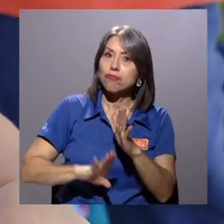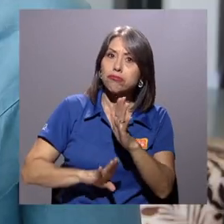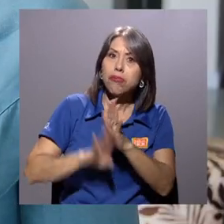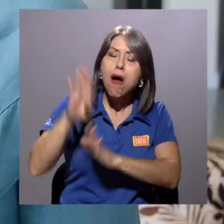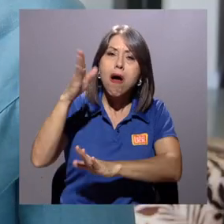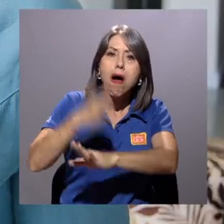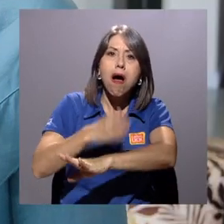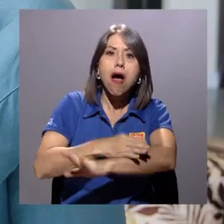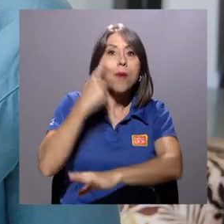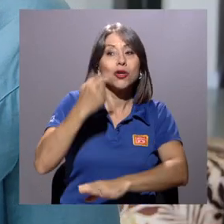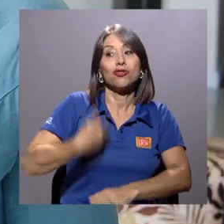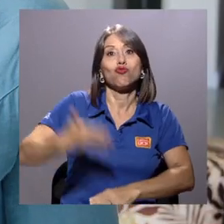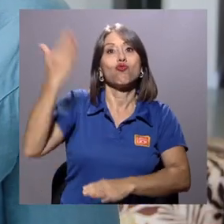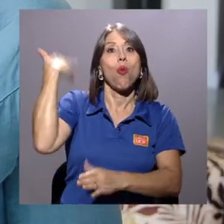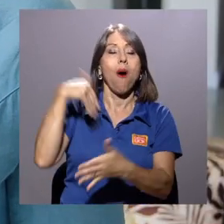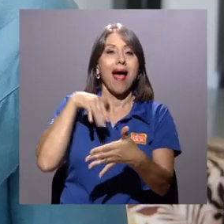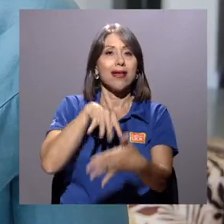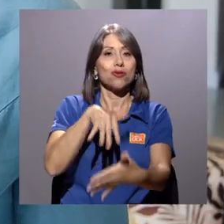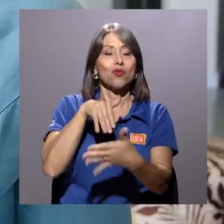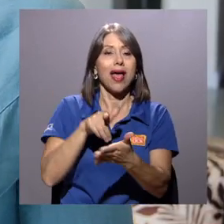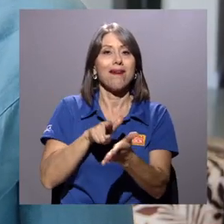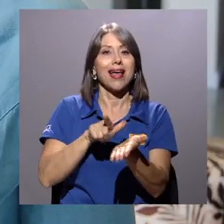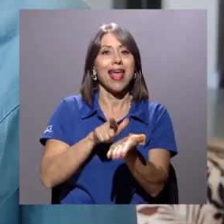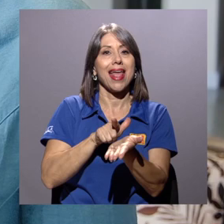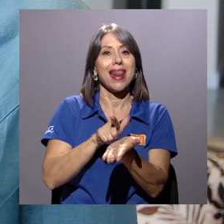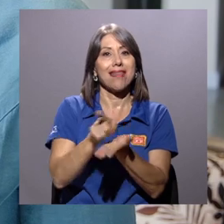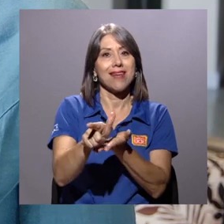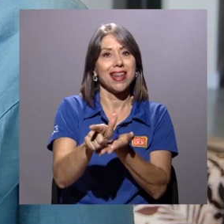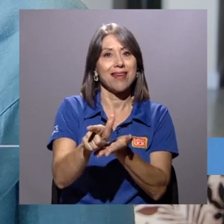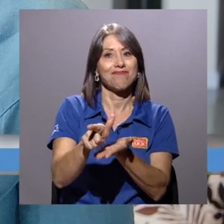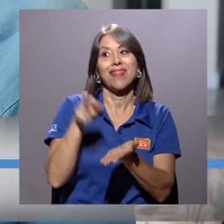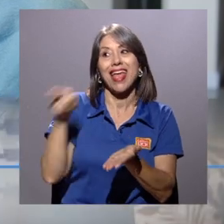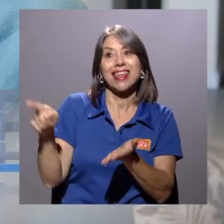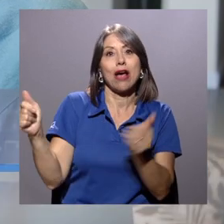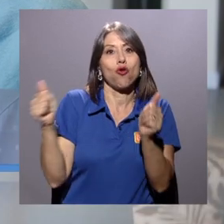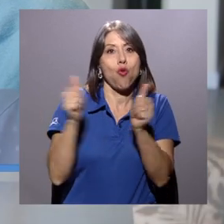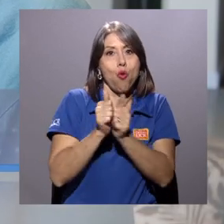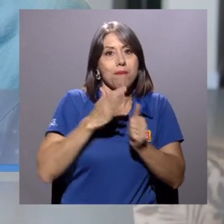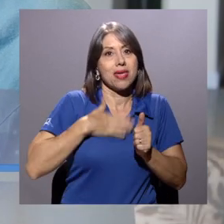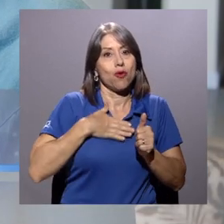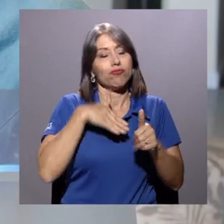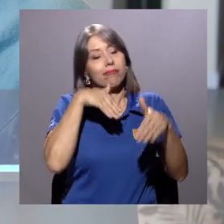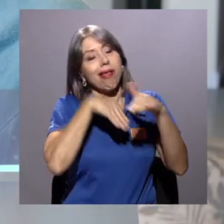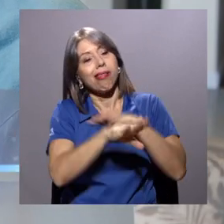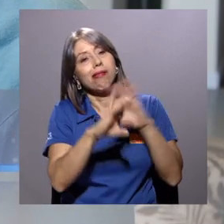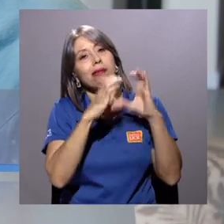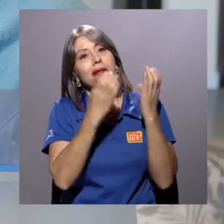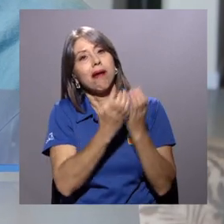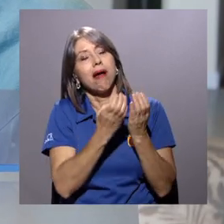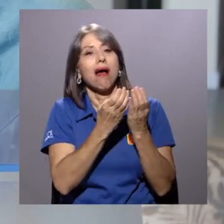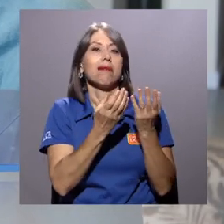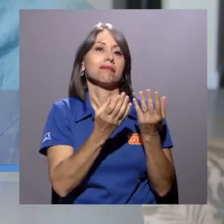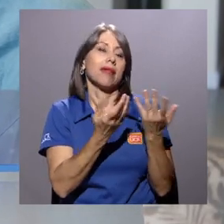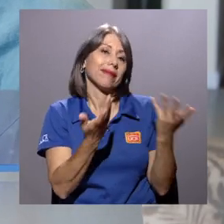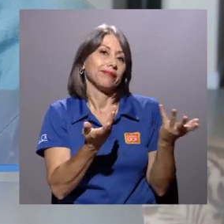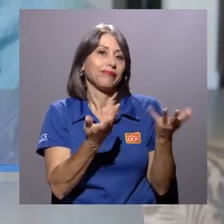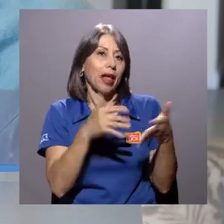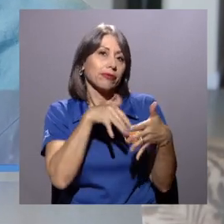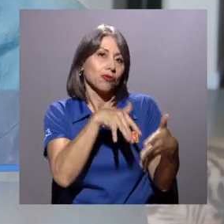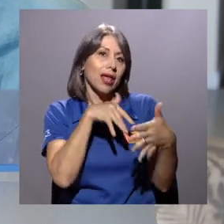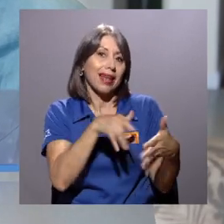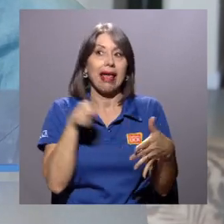desarrollo, porque yo estudiaba en Liberia y yo allá la tenía que llevar allá a clases, entonces ella no tenía como contacto con otros